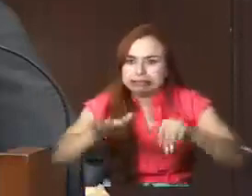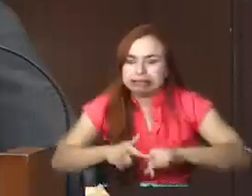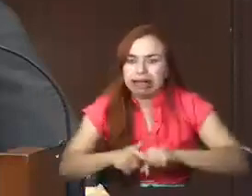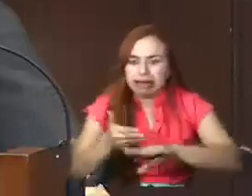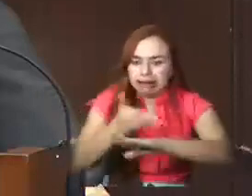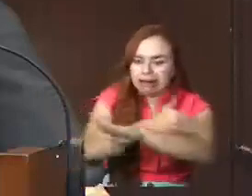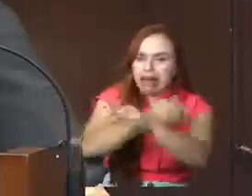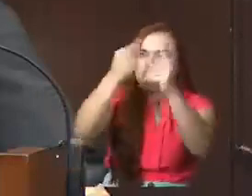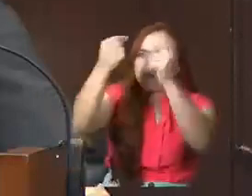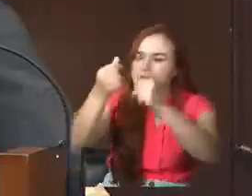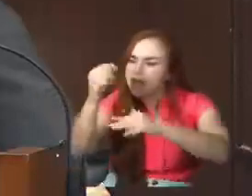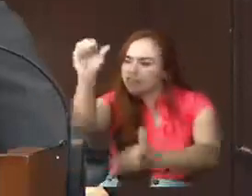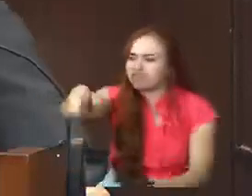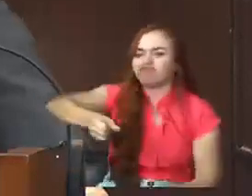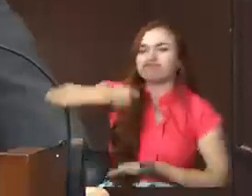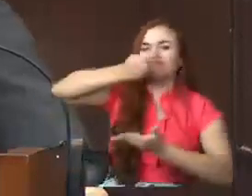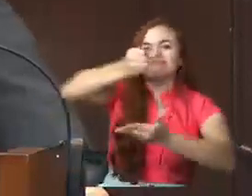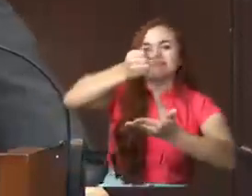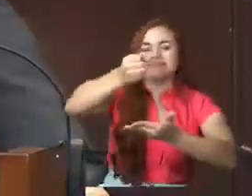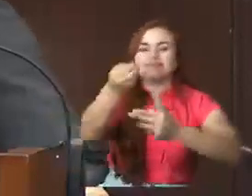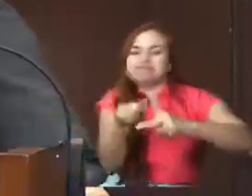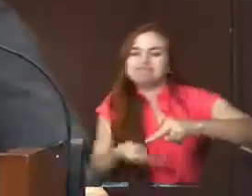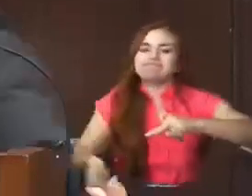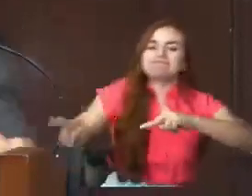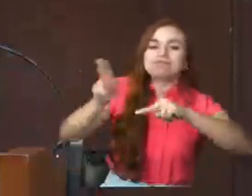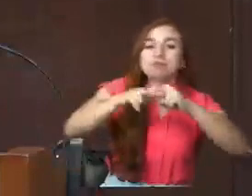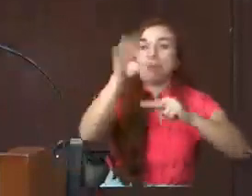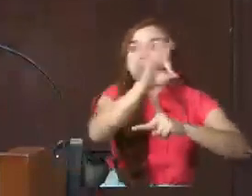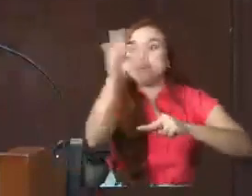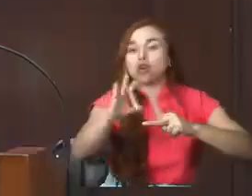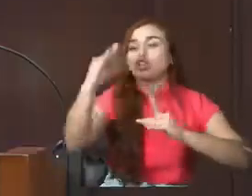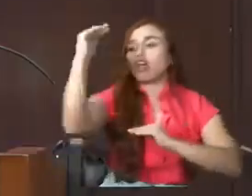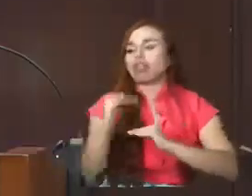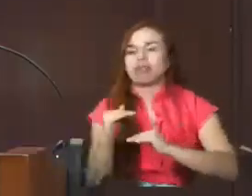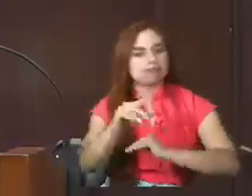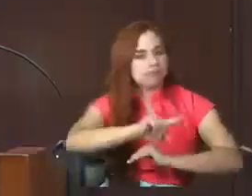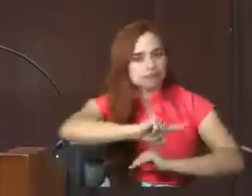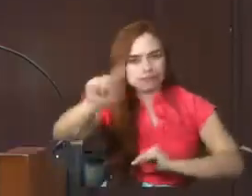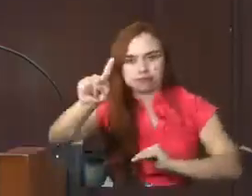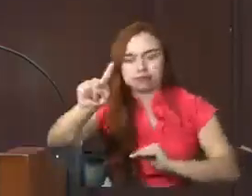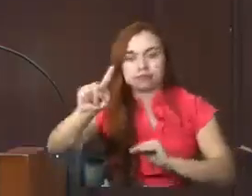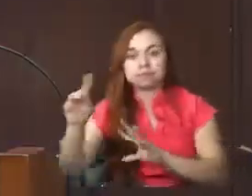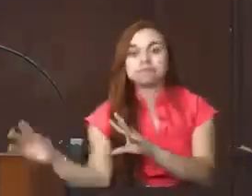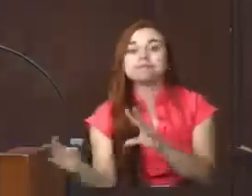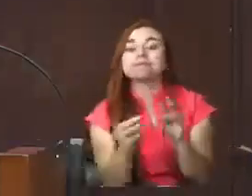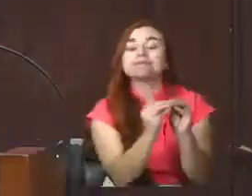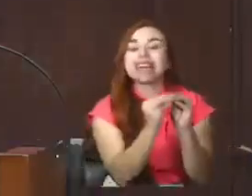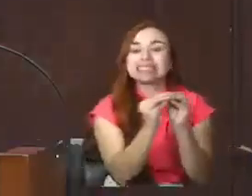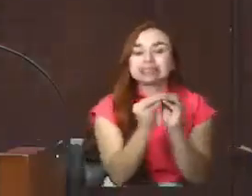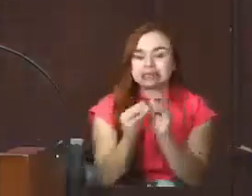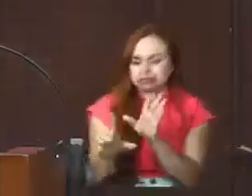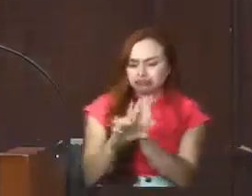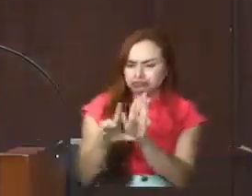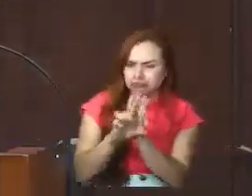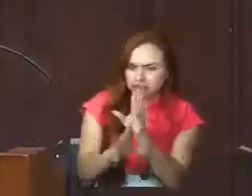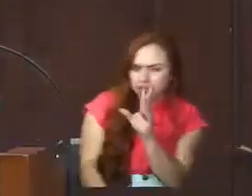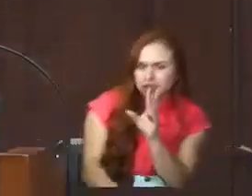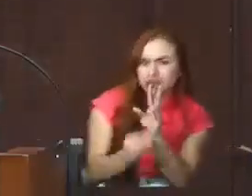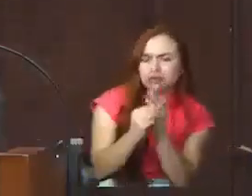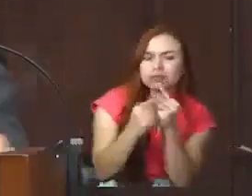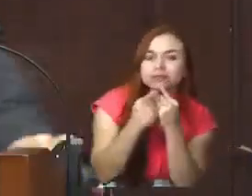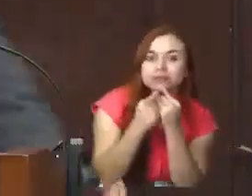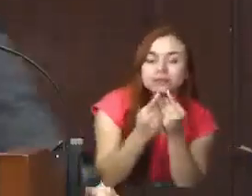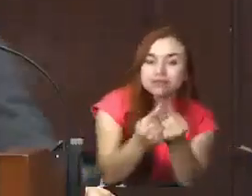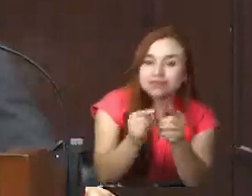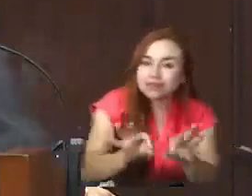El segundo fundamento estableció los porcentajes mínimos que debe aportar el Estado en concepto de gasto público e inversión